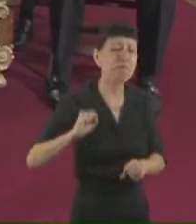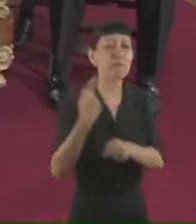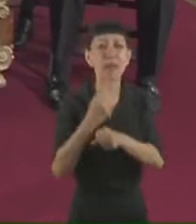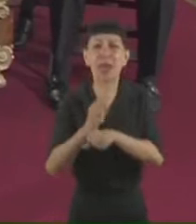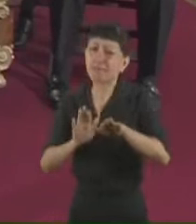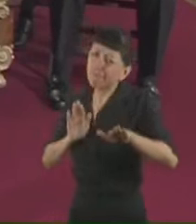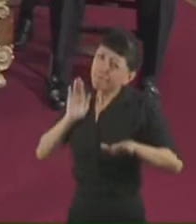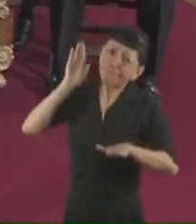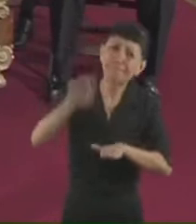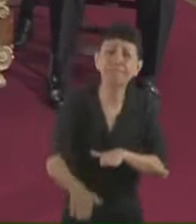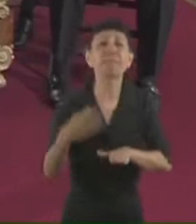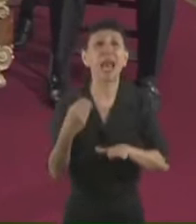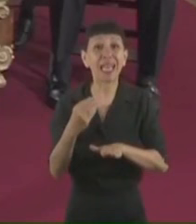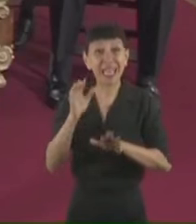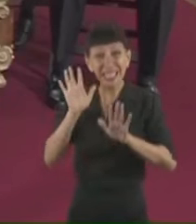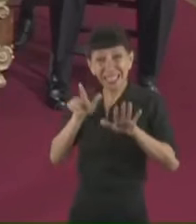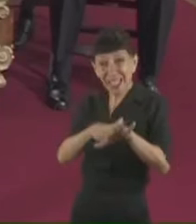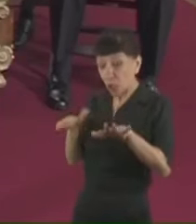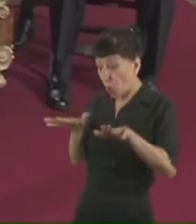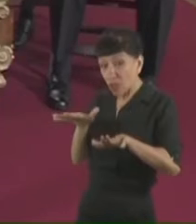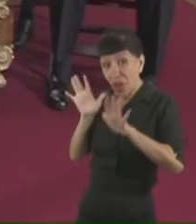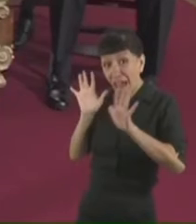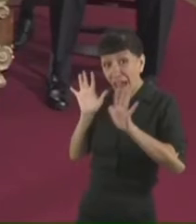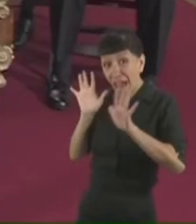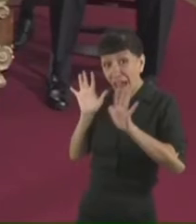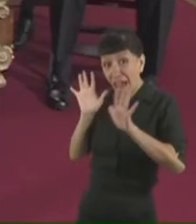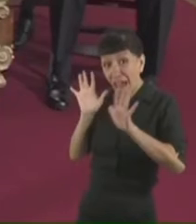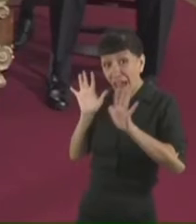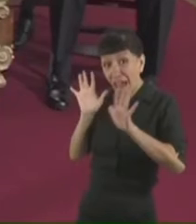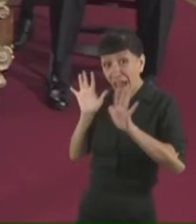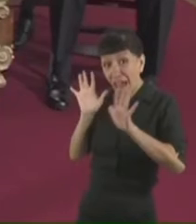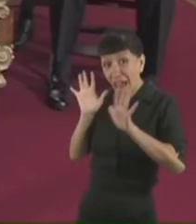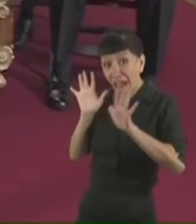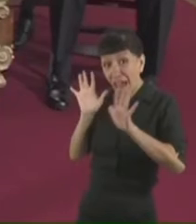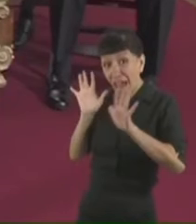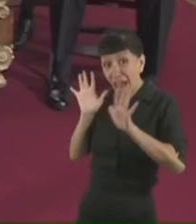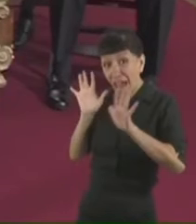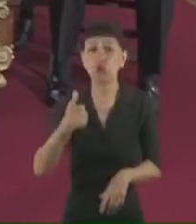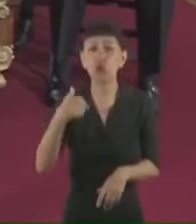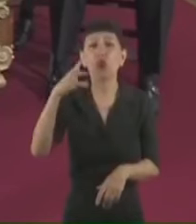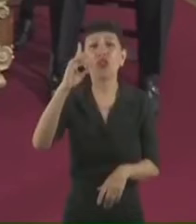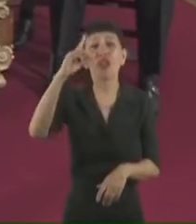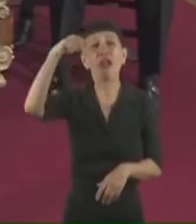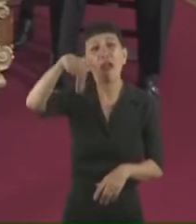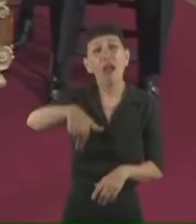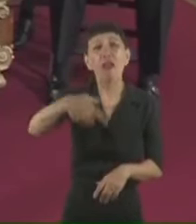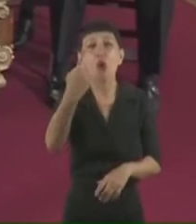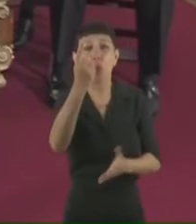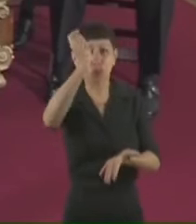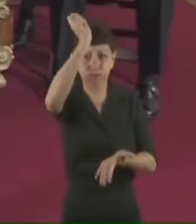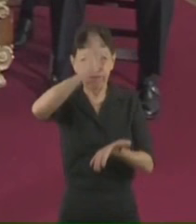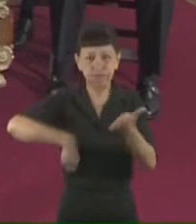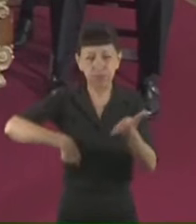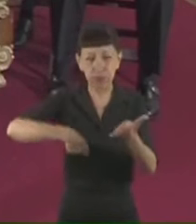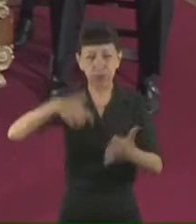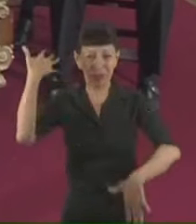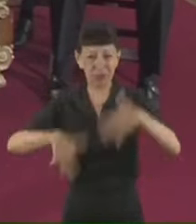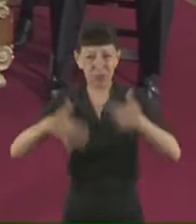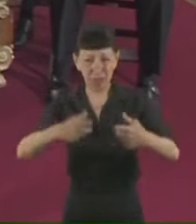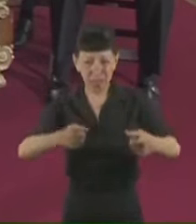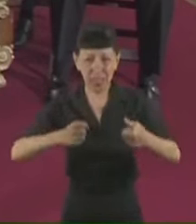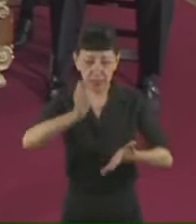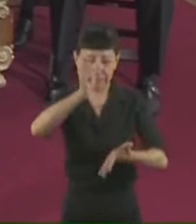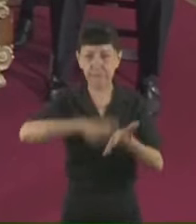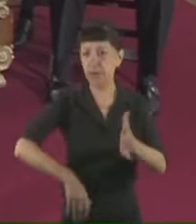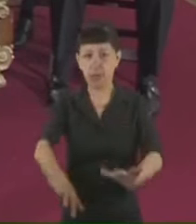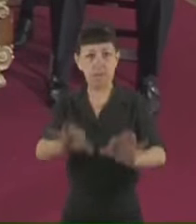país como nuestro modelo económico a diferencia de todo lo que se ha hecho el déficit que es la causa de nuestros problemas y